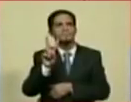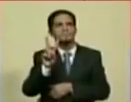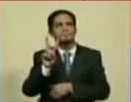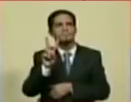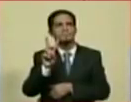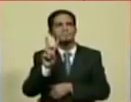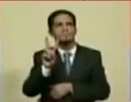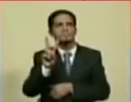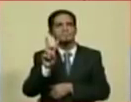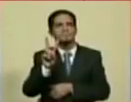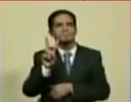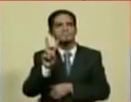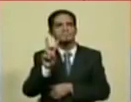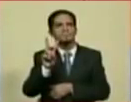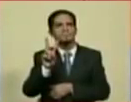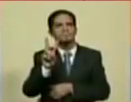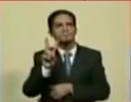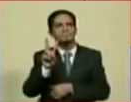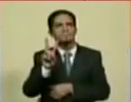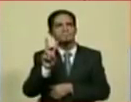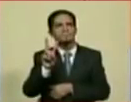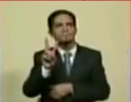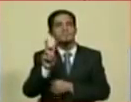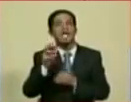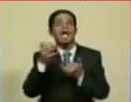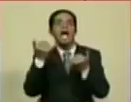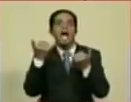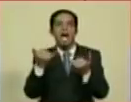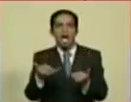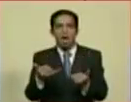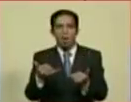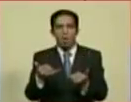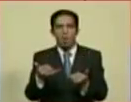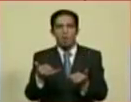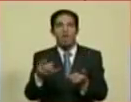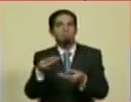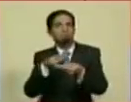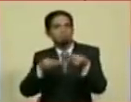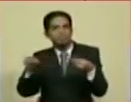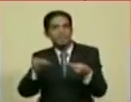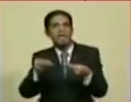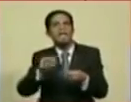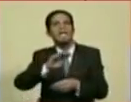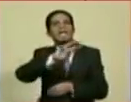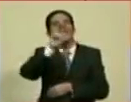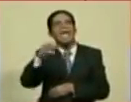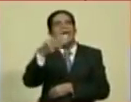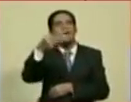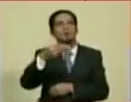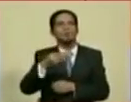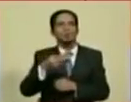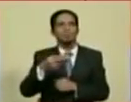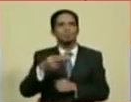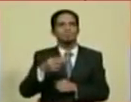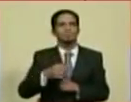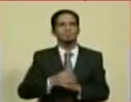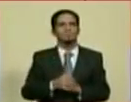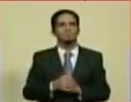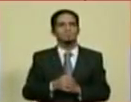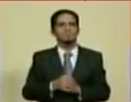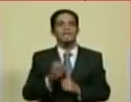utilizando el euro y otras divisas convertibles. volvemos al esquema del euro.